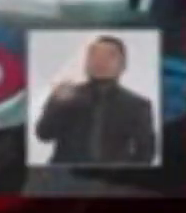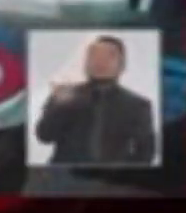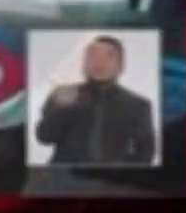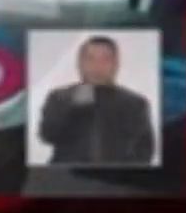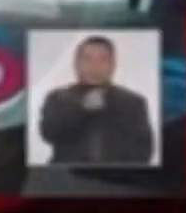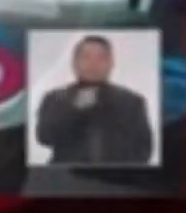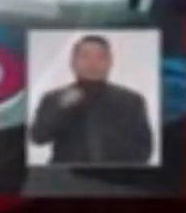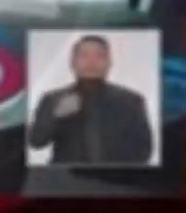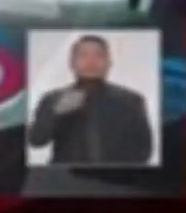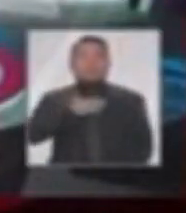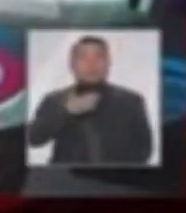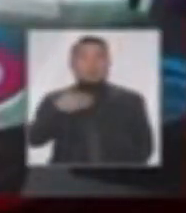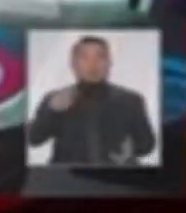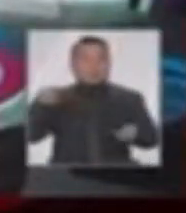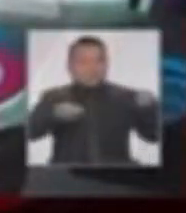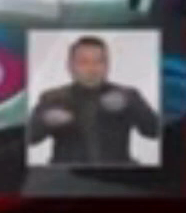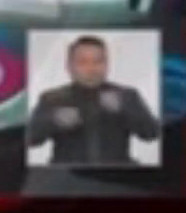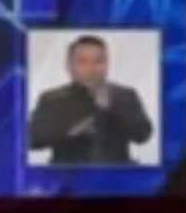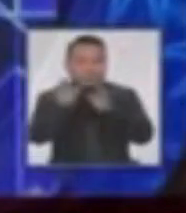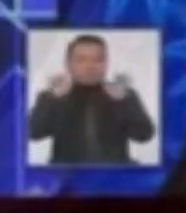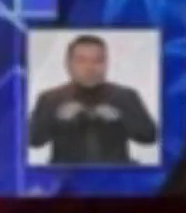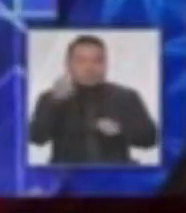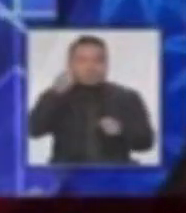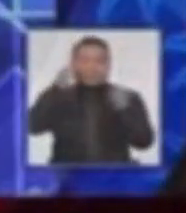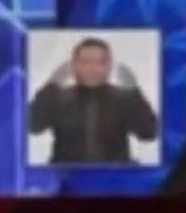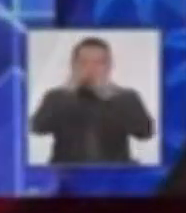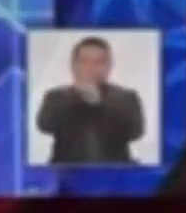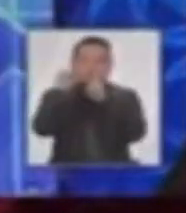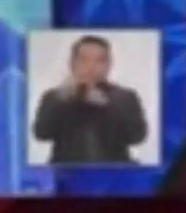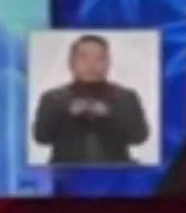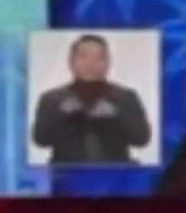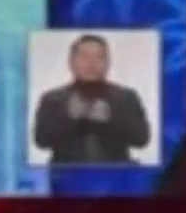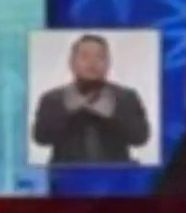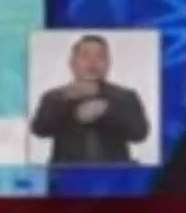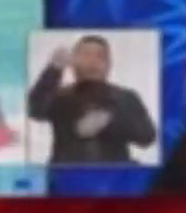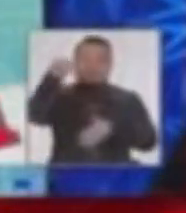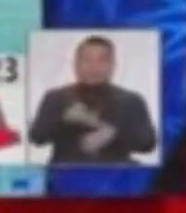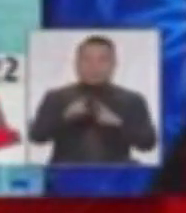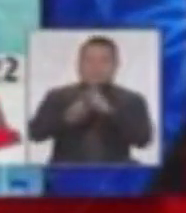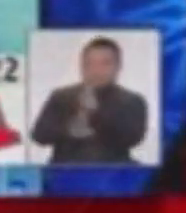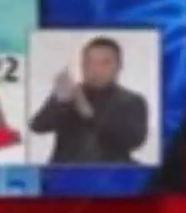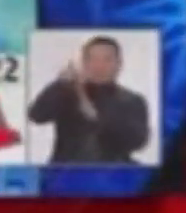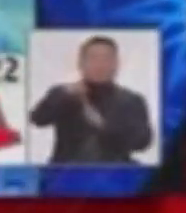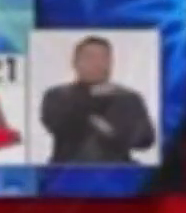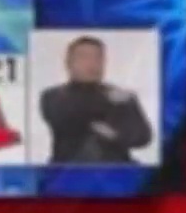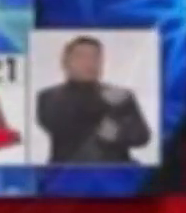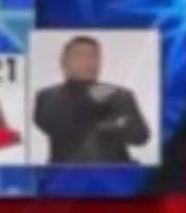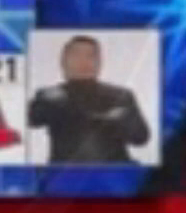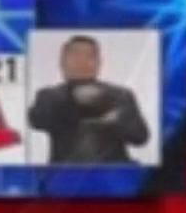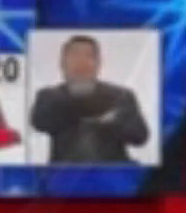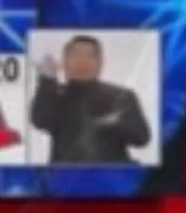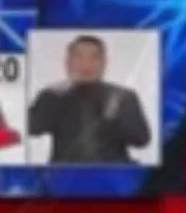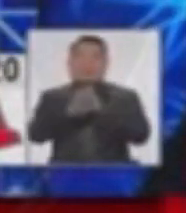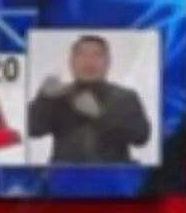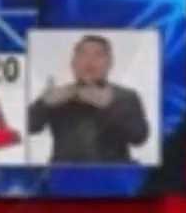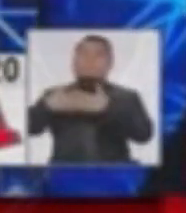que le da el Estado y encima recibe la plata que no le dieron a los pequeños. O sea, él recibió 24 millones, pero todo Gamarra, por ejemplo, y todas las